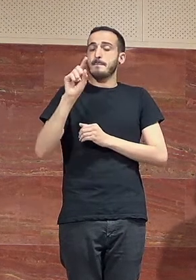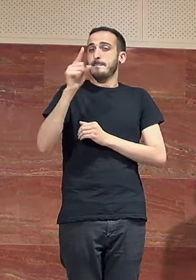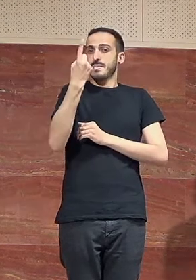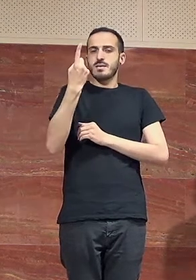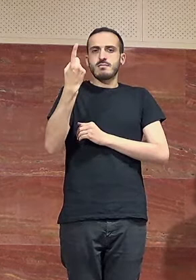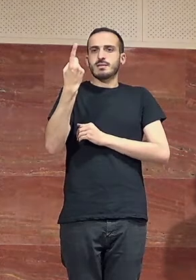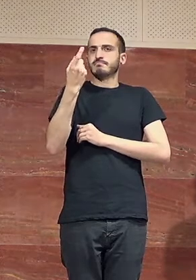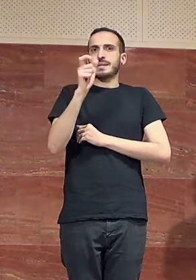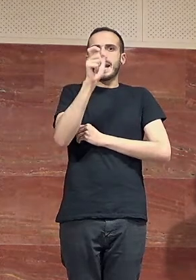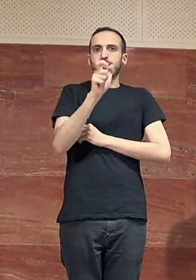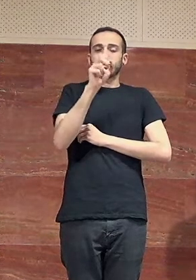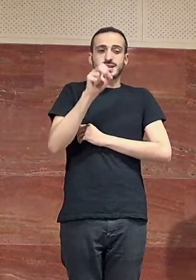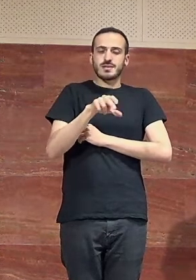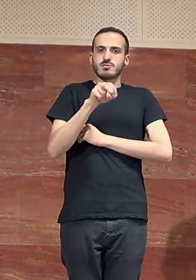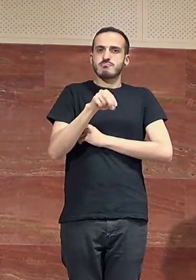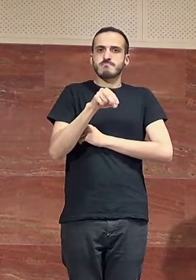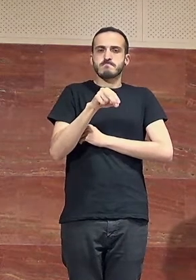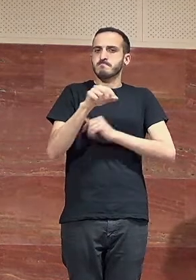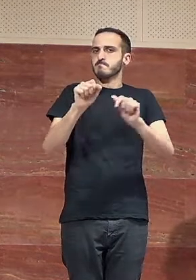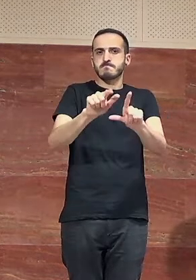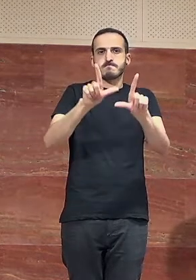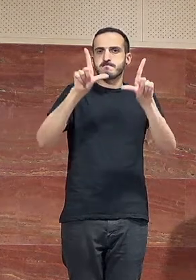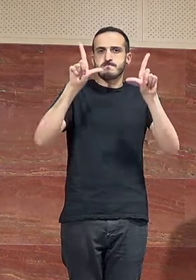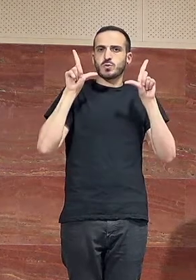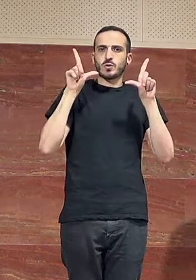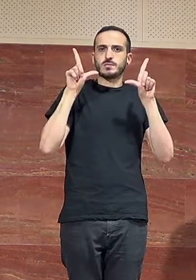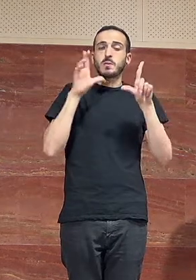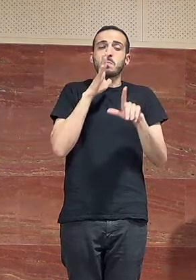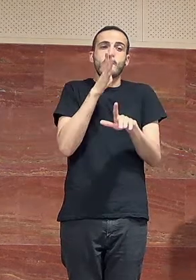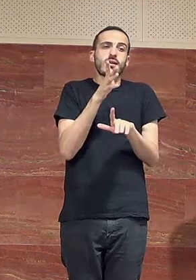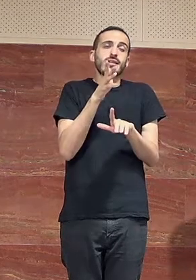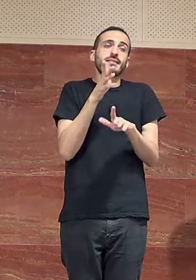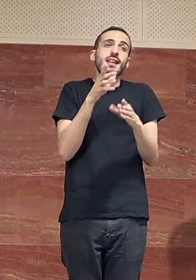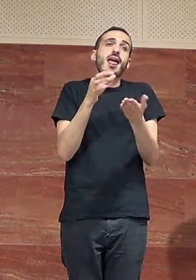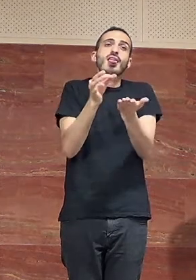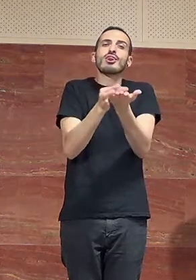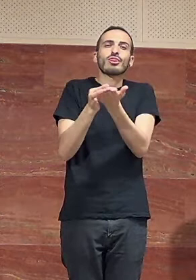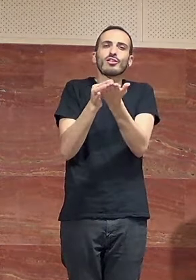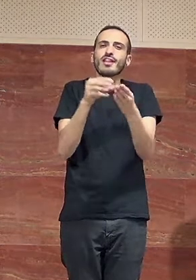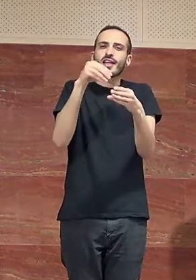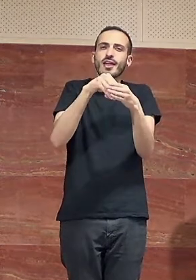protagonismo que debe tener como personaje principal de la ciudad, ¿no? como